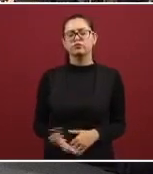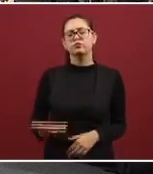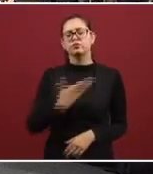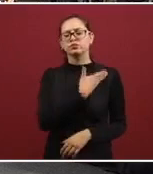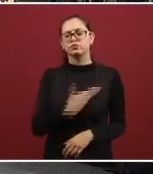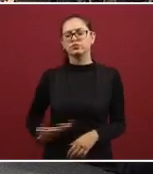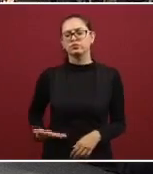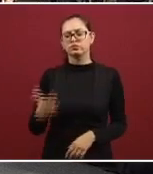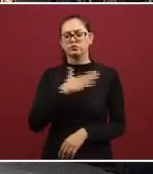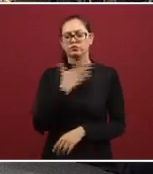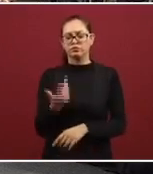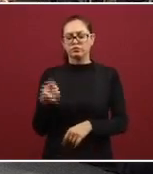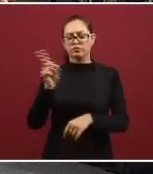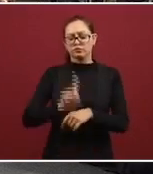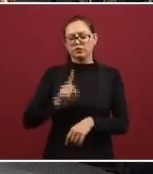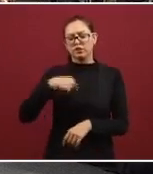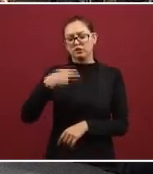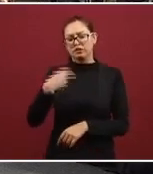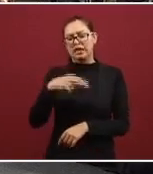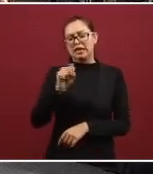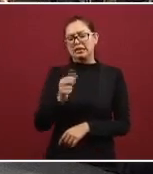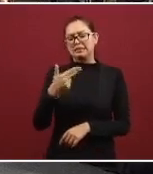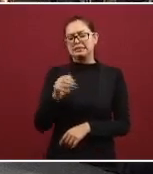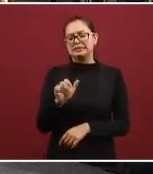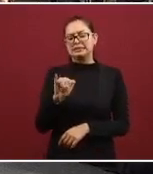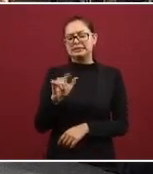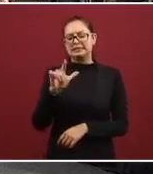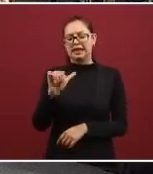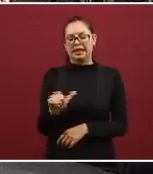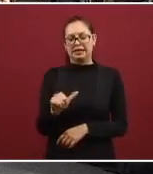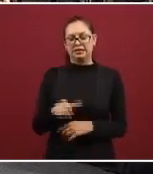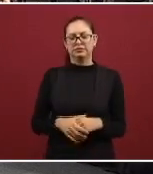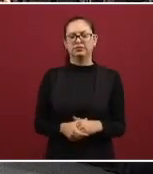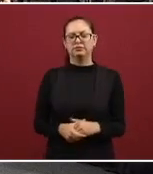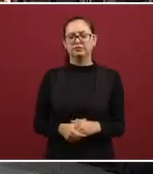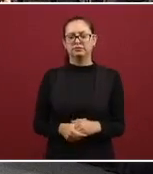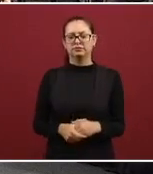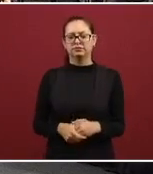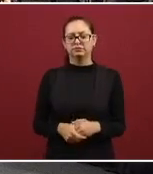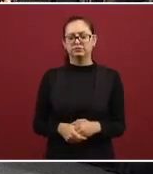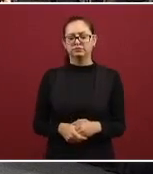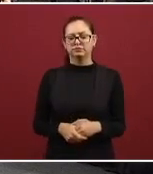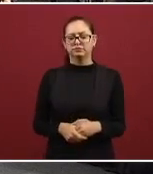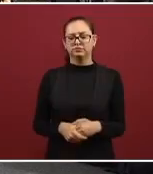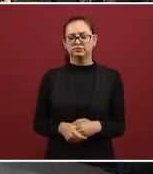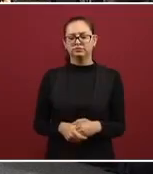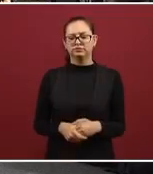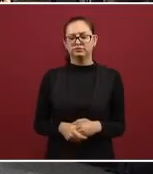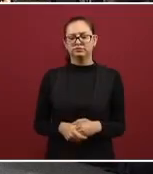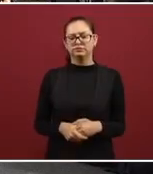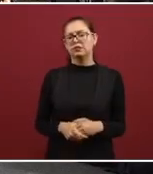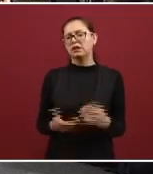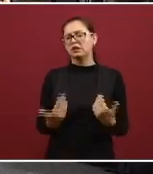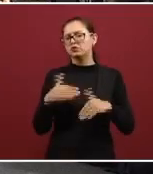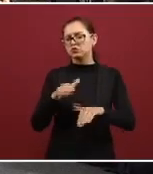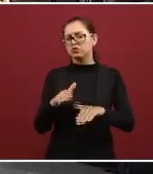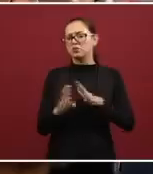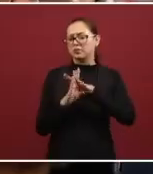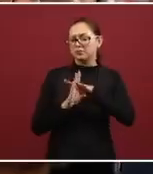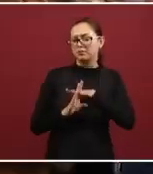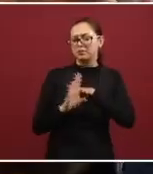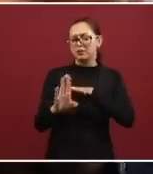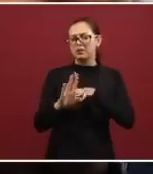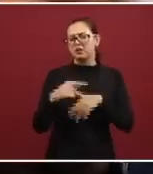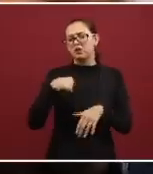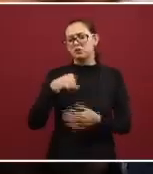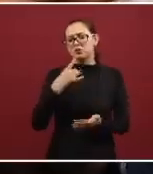Presidente, buenos días. Shaila Rosagel, corresponsal de Grupo Gili, El Imparcial, Frontera y Crónica de Mexicali. Sobre el tema migratorio, solo